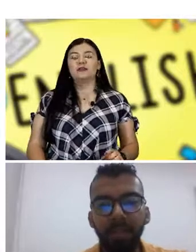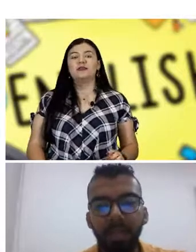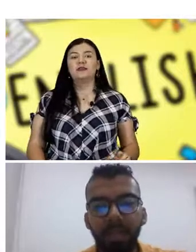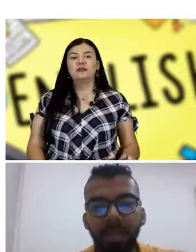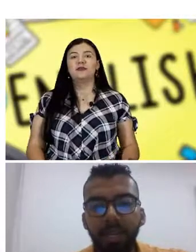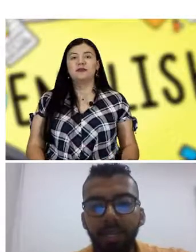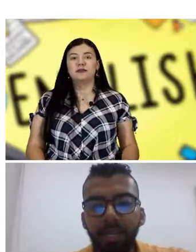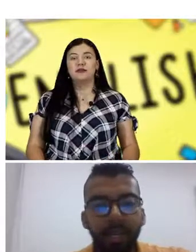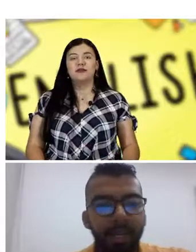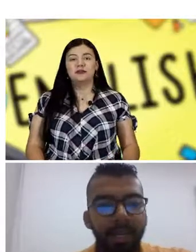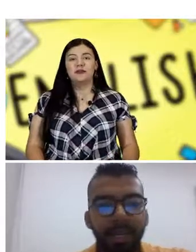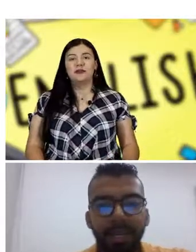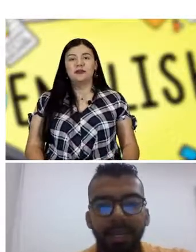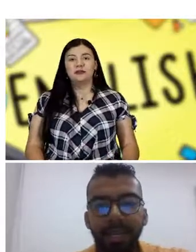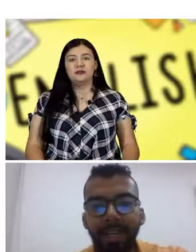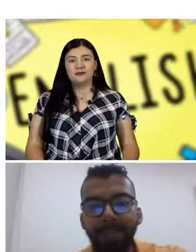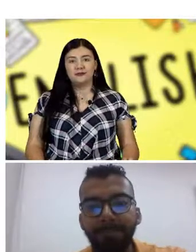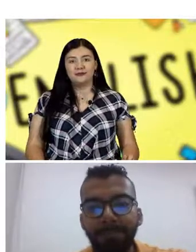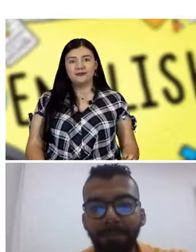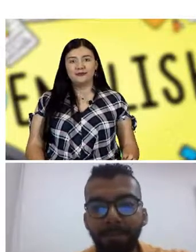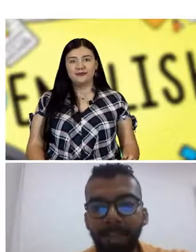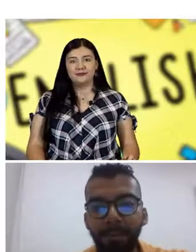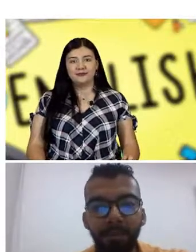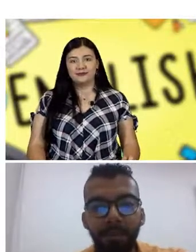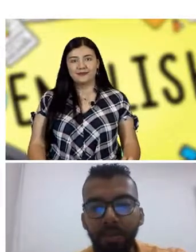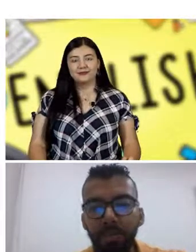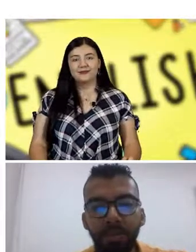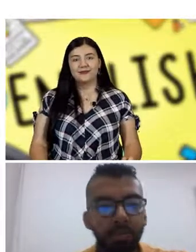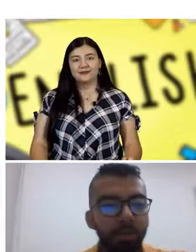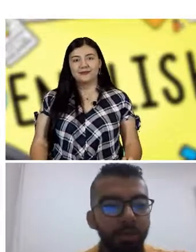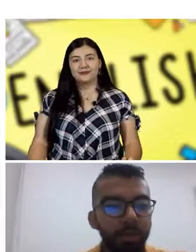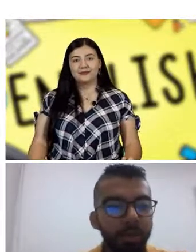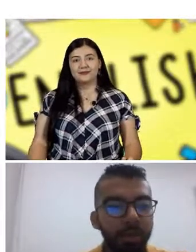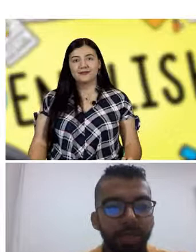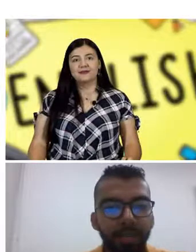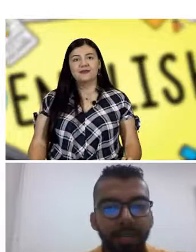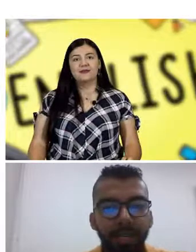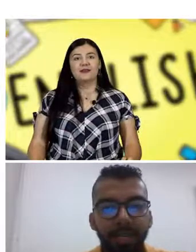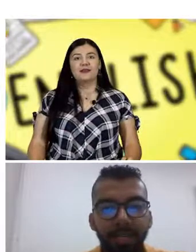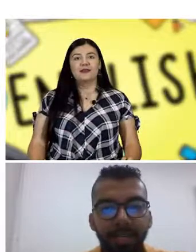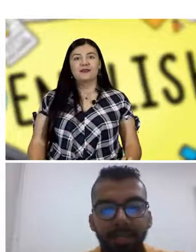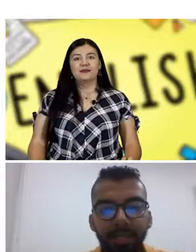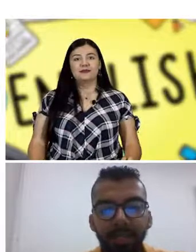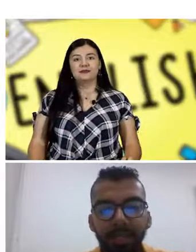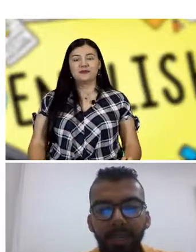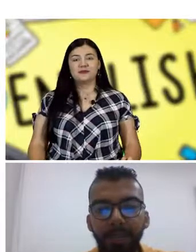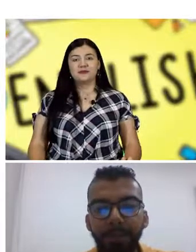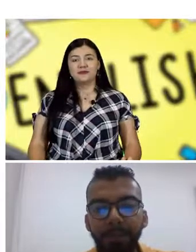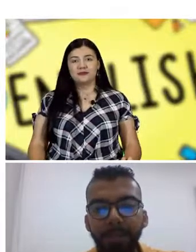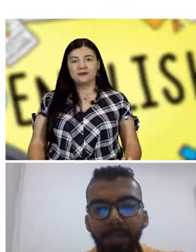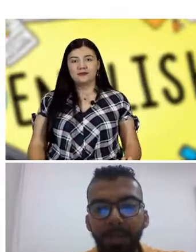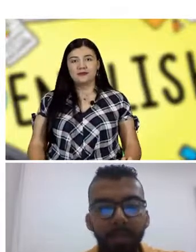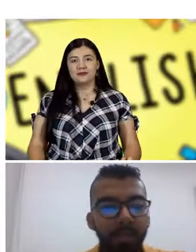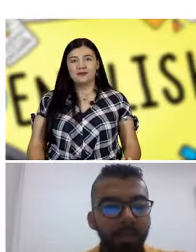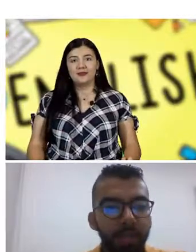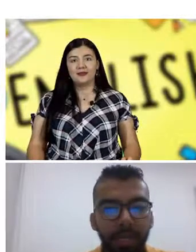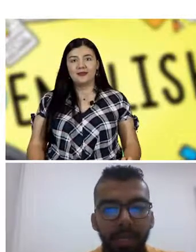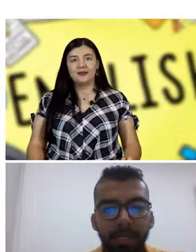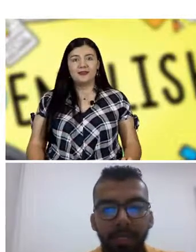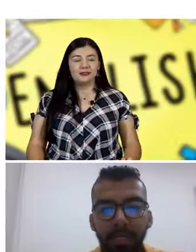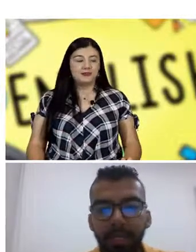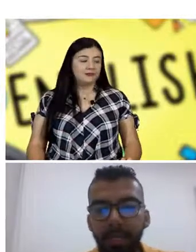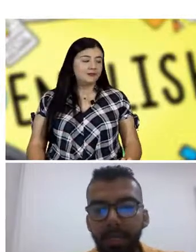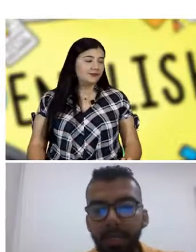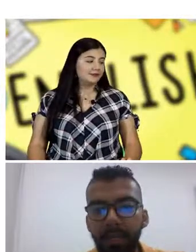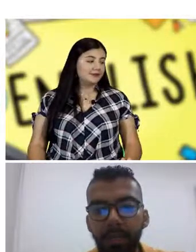now. Decía que hemos recibido muchos comentarios acá en el chat. Mencionan